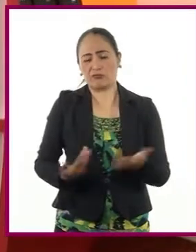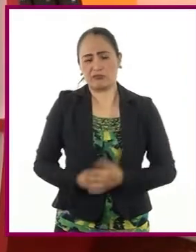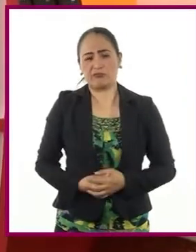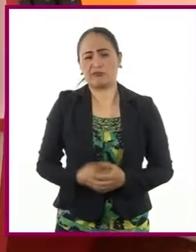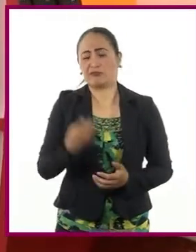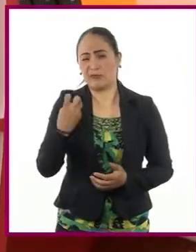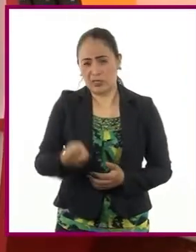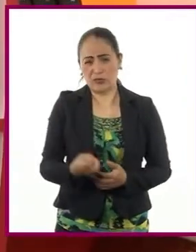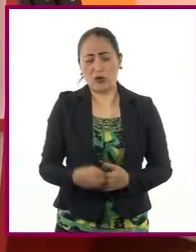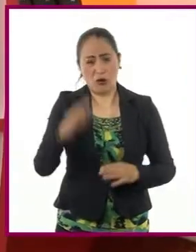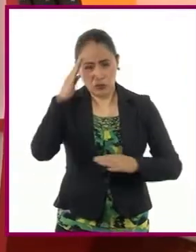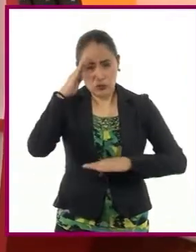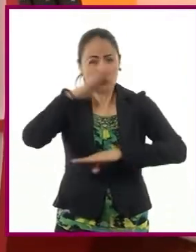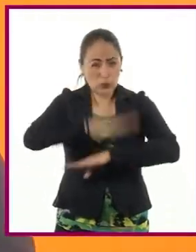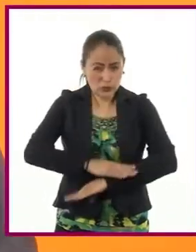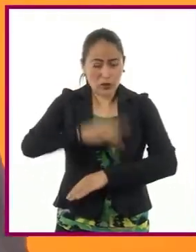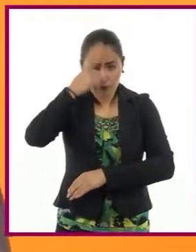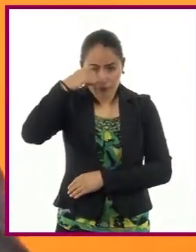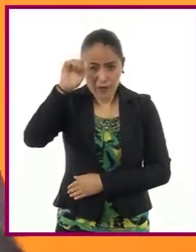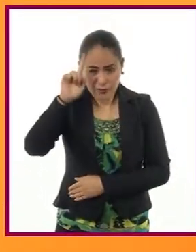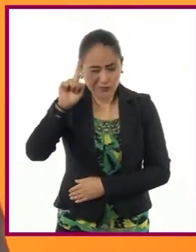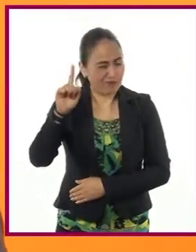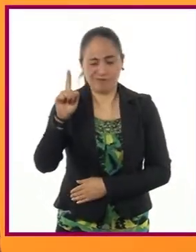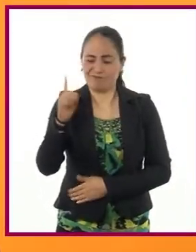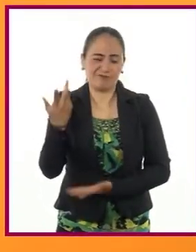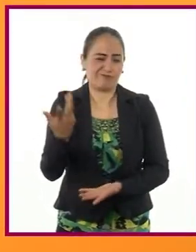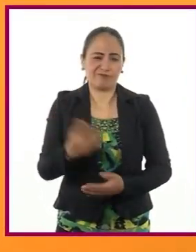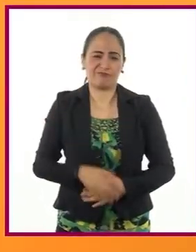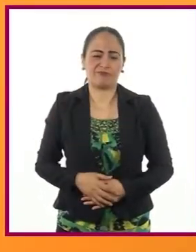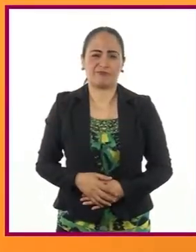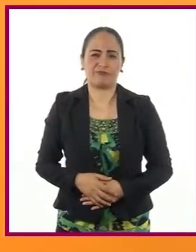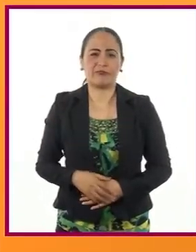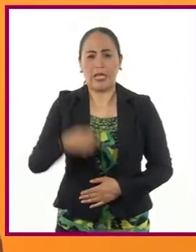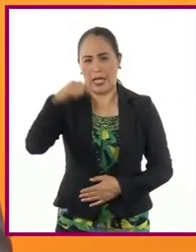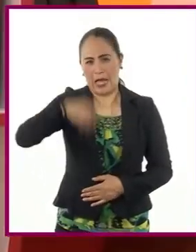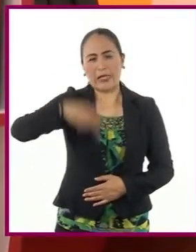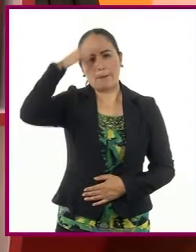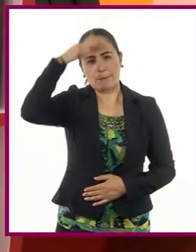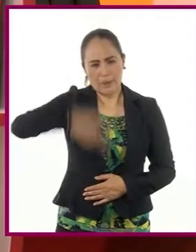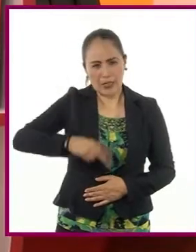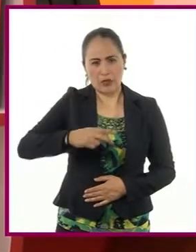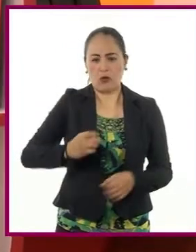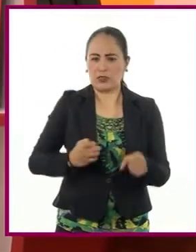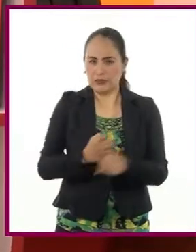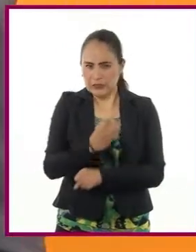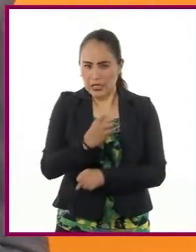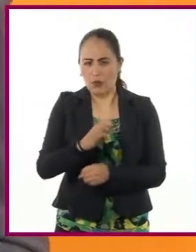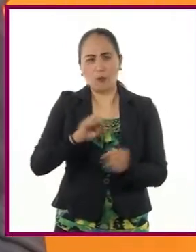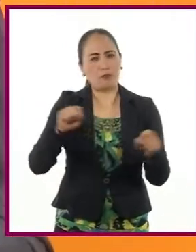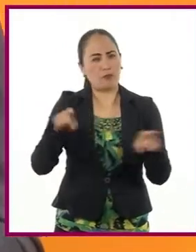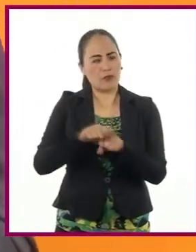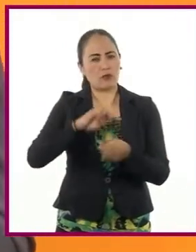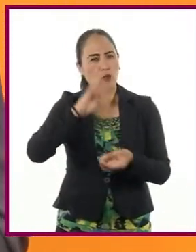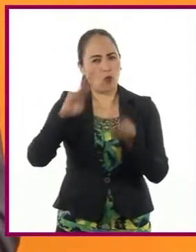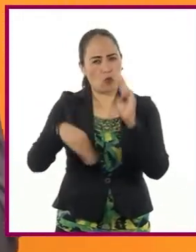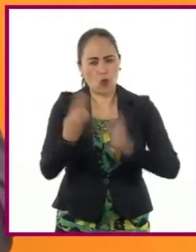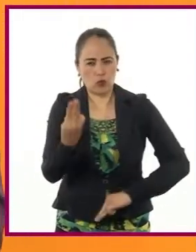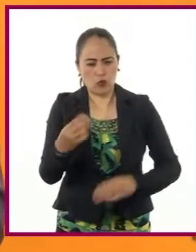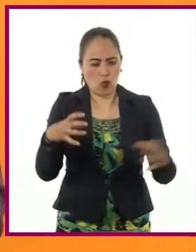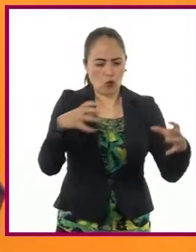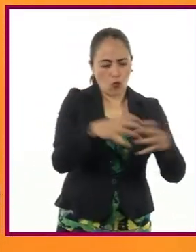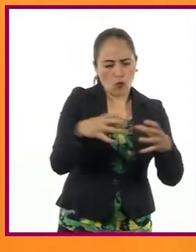no son fáciles de resolver. Lo que ocurre en el país, el estado y en el mundo afecta la vida de las